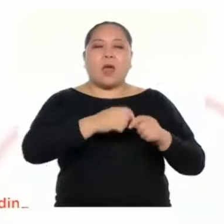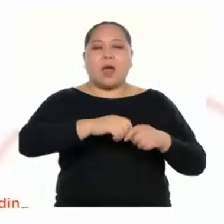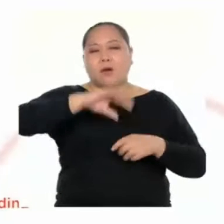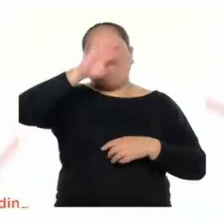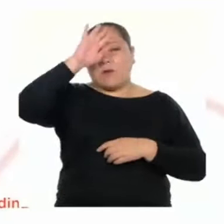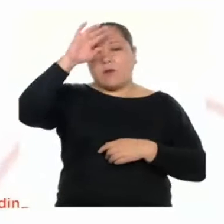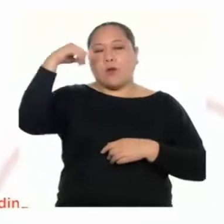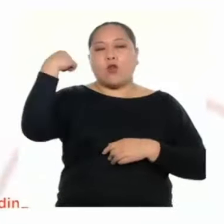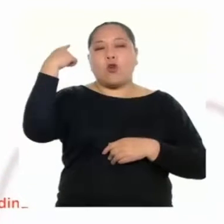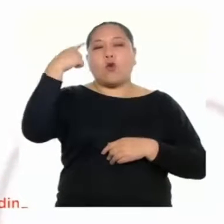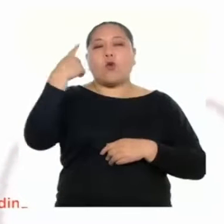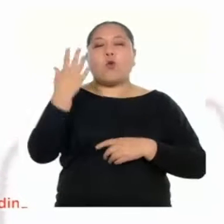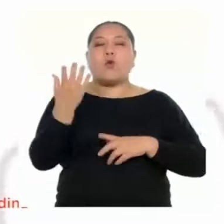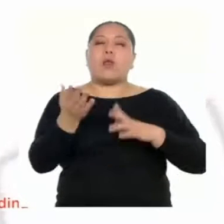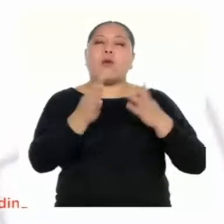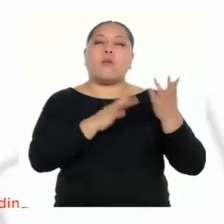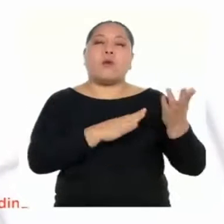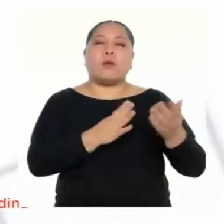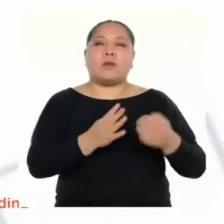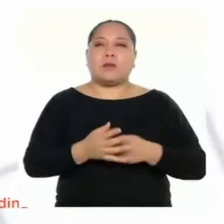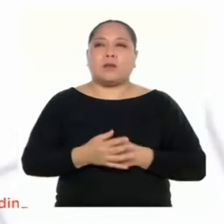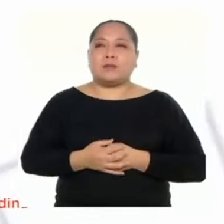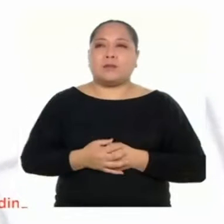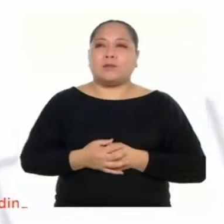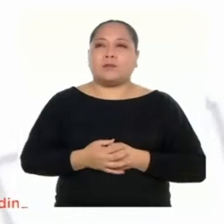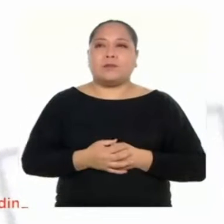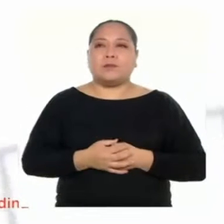enfermedades, locura y muerte.